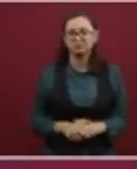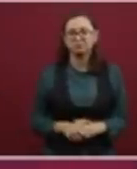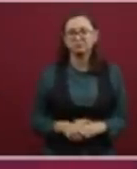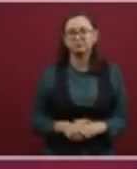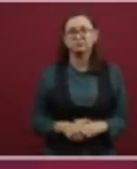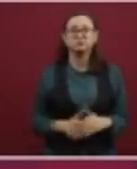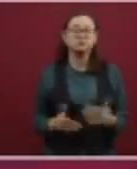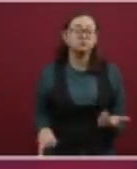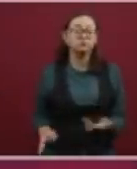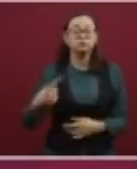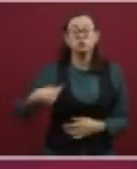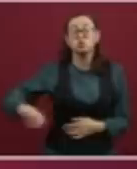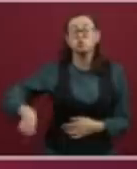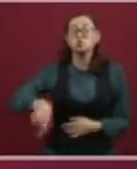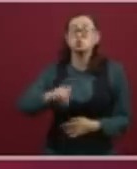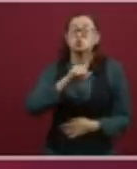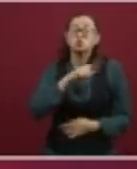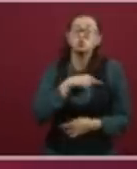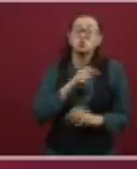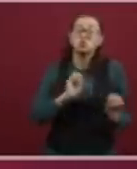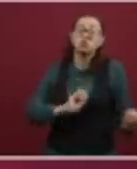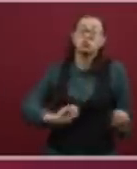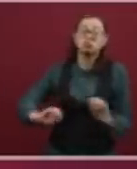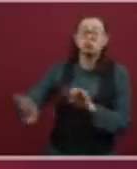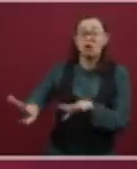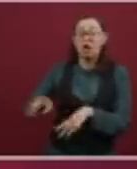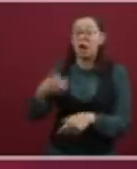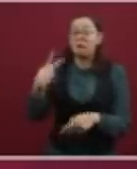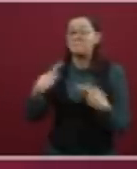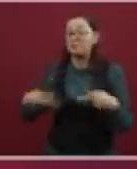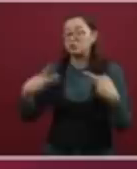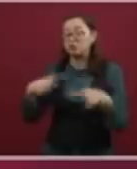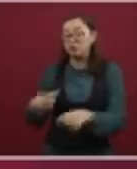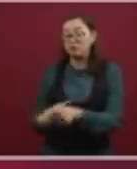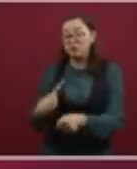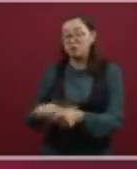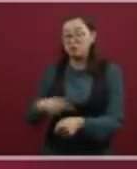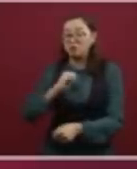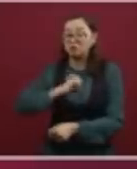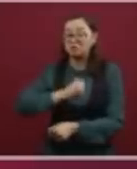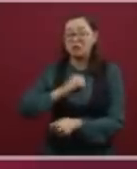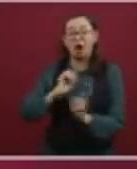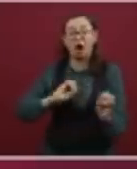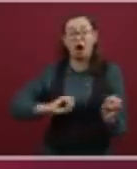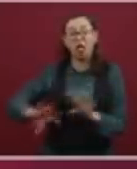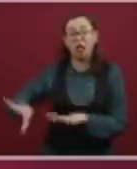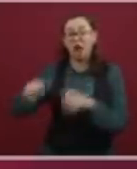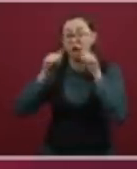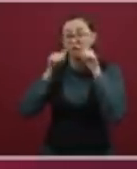diciendo de que íbamos nosotros a desatender a los enfermos, que éramos